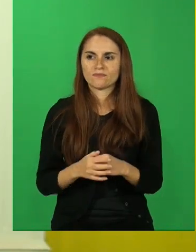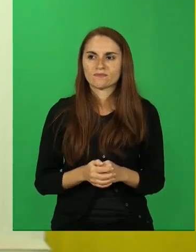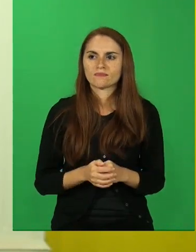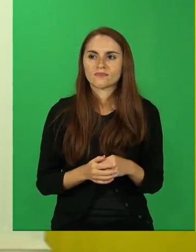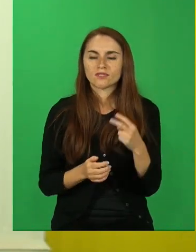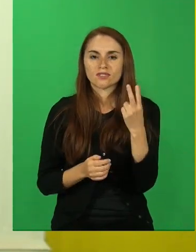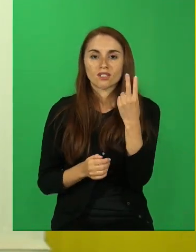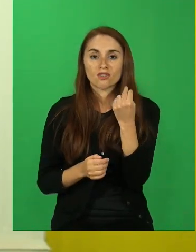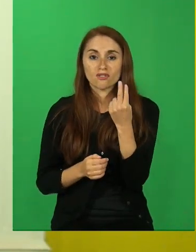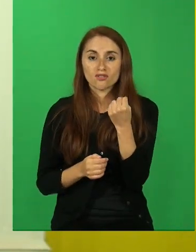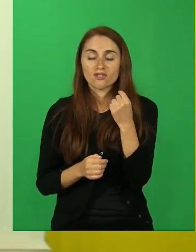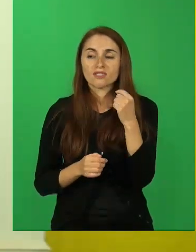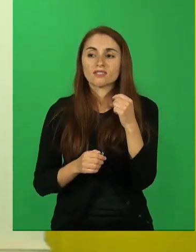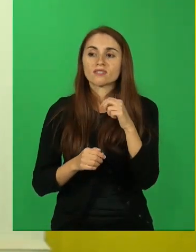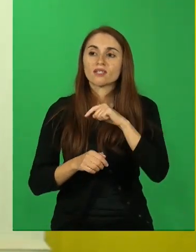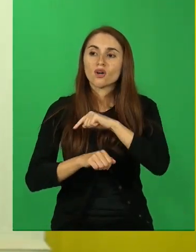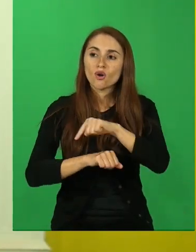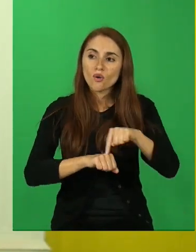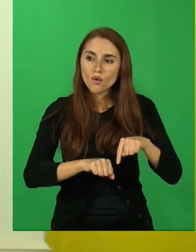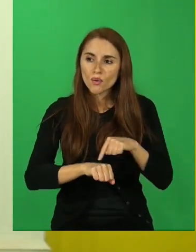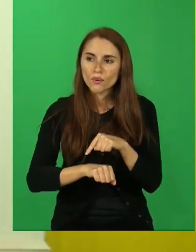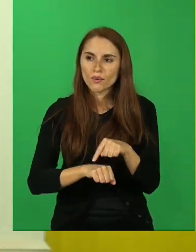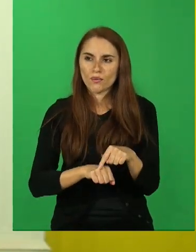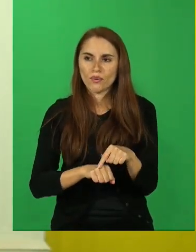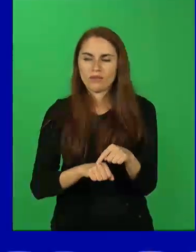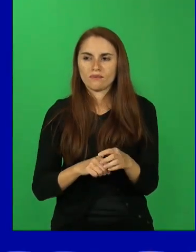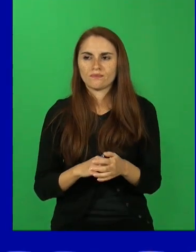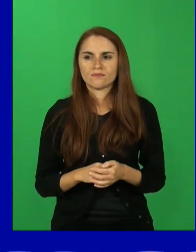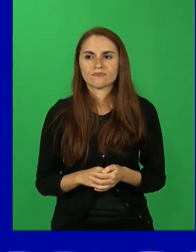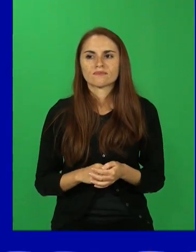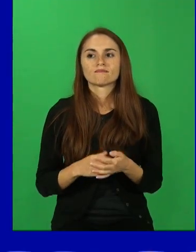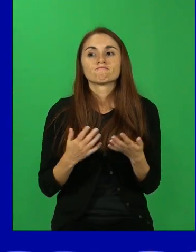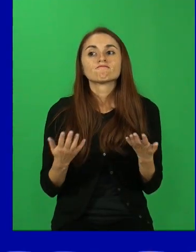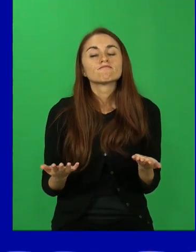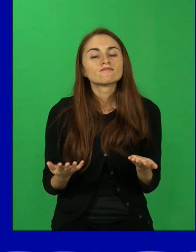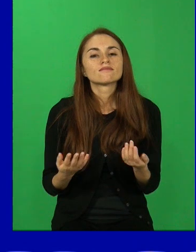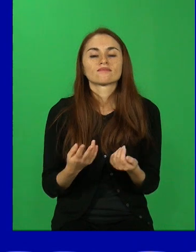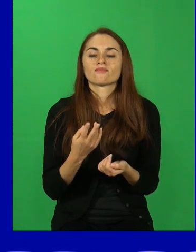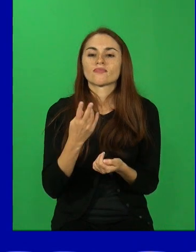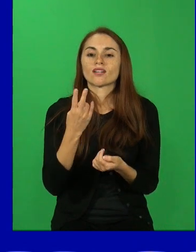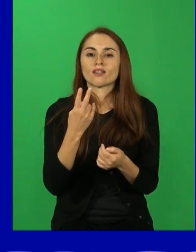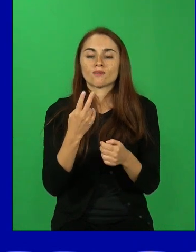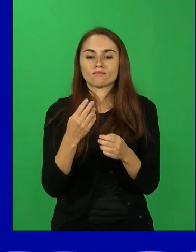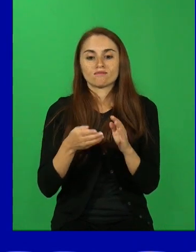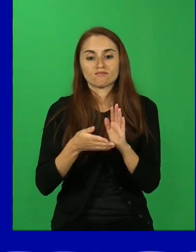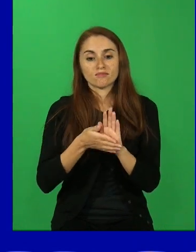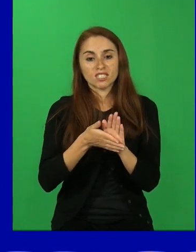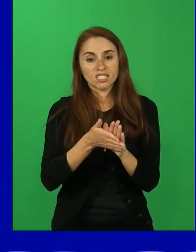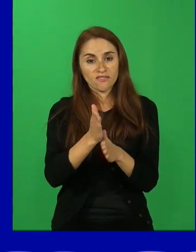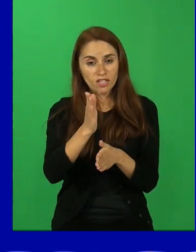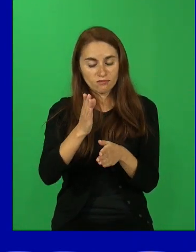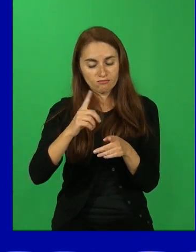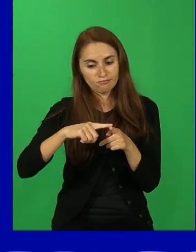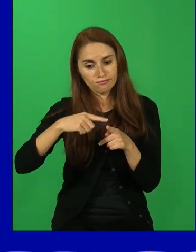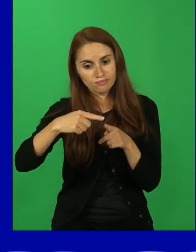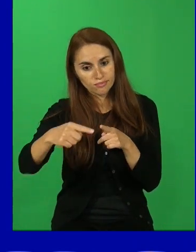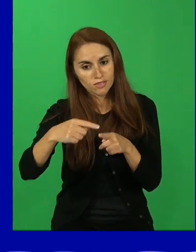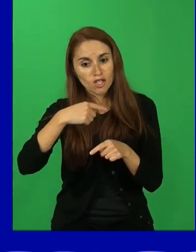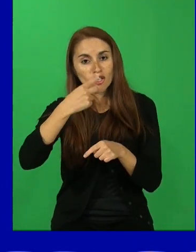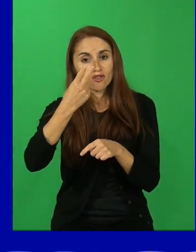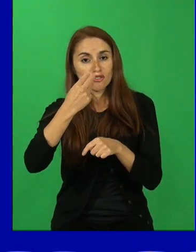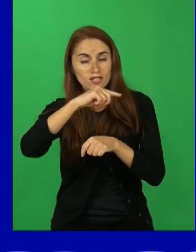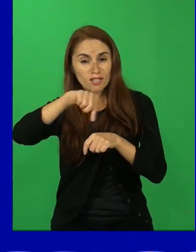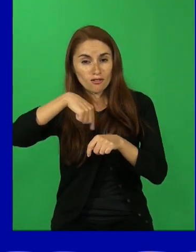horas, porque eso es lo que estamos hablando. Es decir, en 12 horas más vuelven a salir los